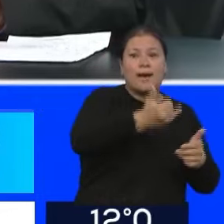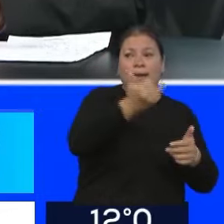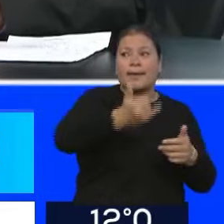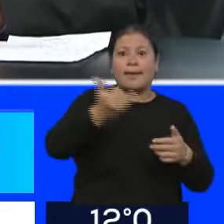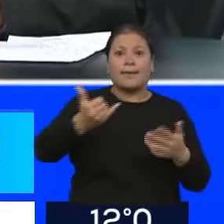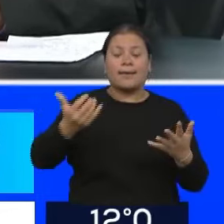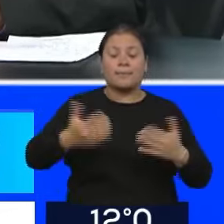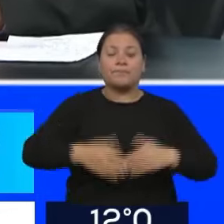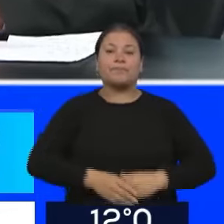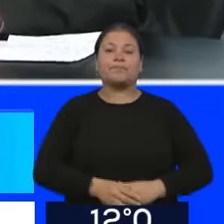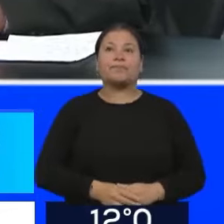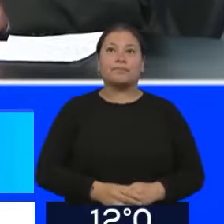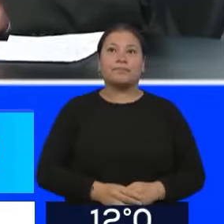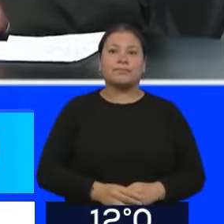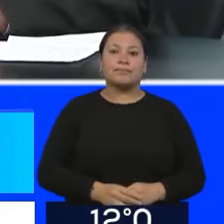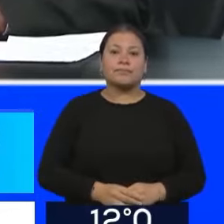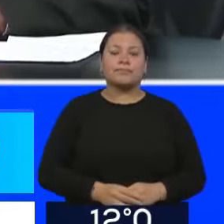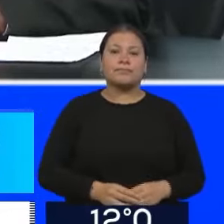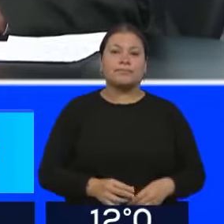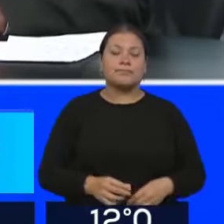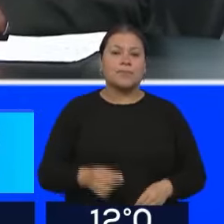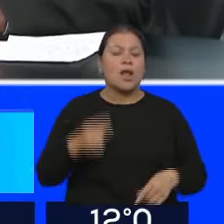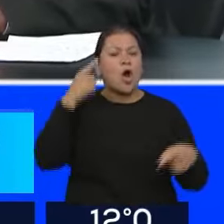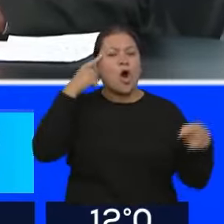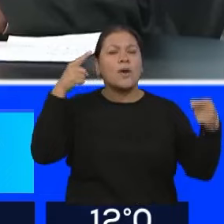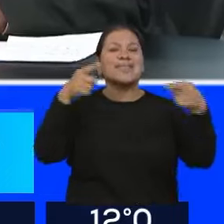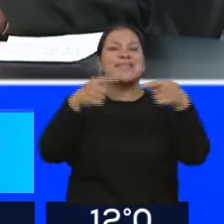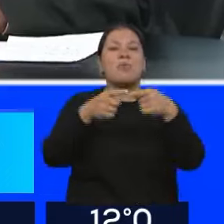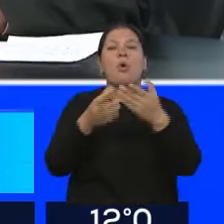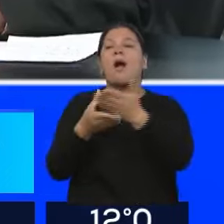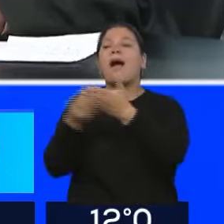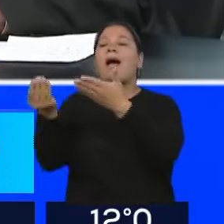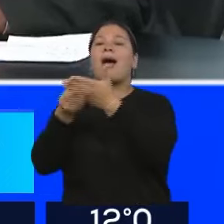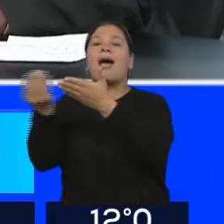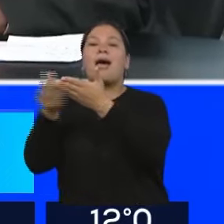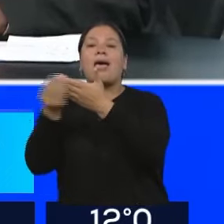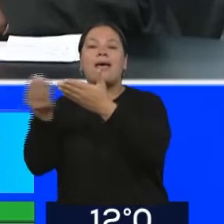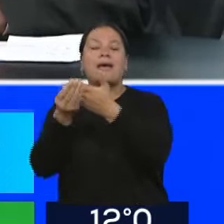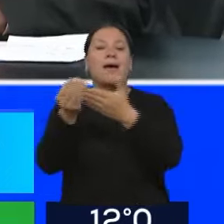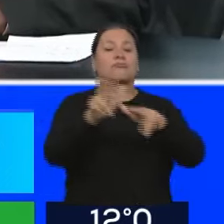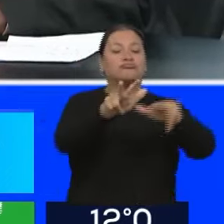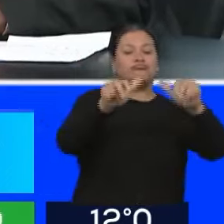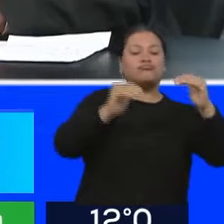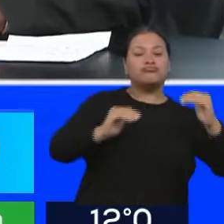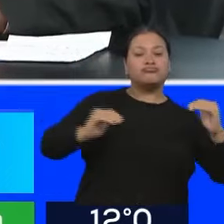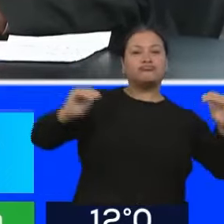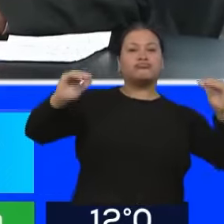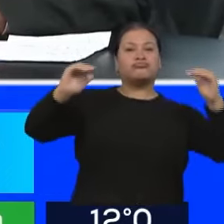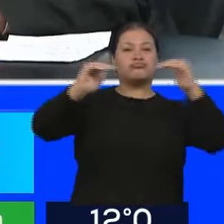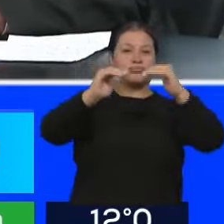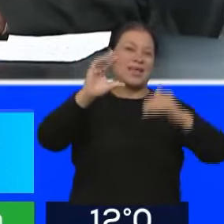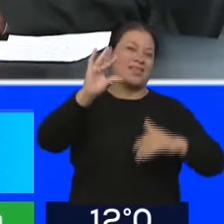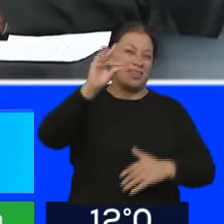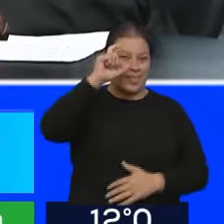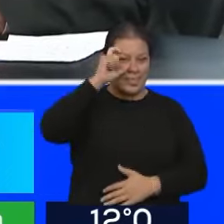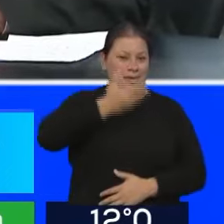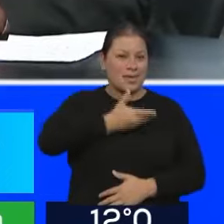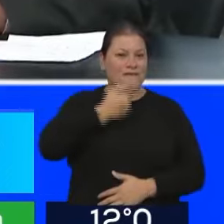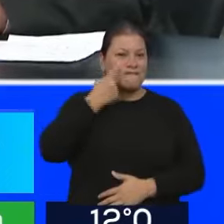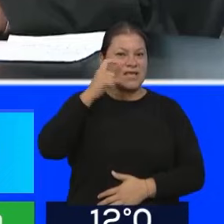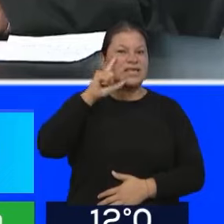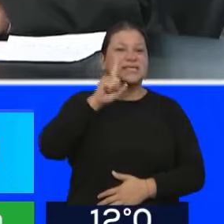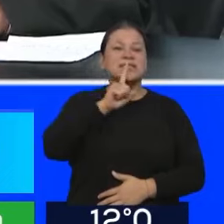está logrando de alguna manera este objetivo del déficit cero? Y lo que vos planteabas recién con Vanina, esta